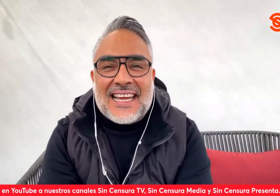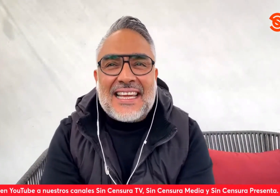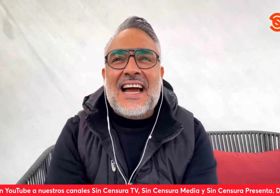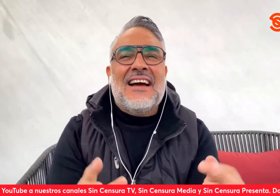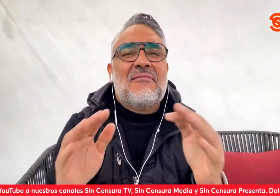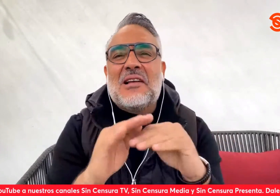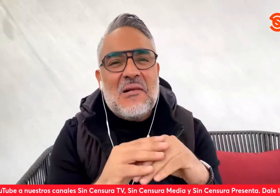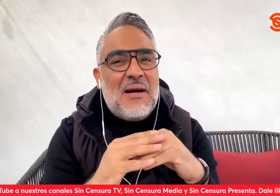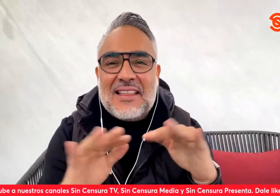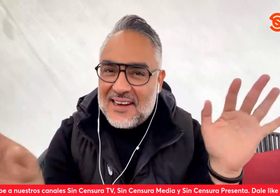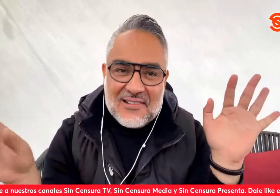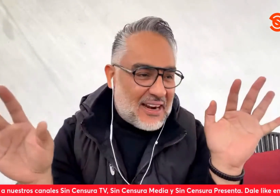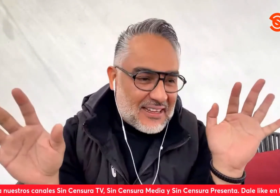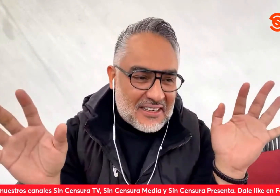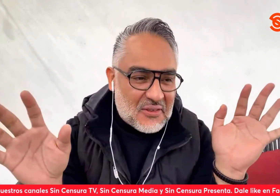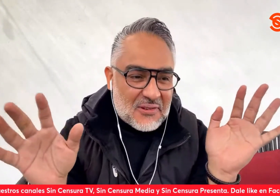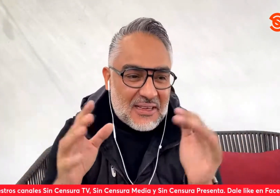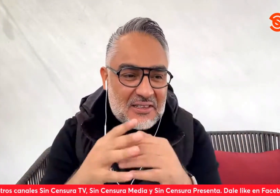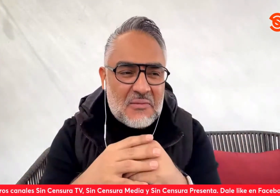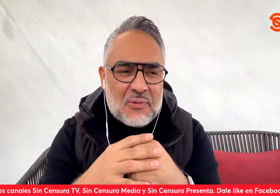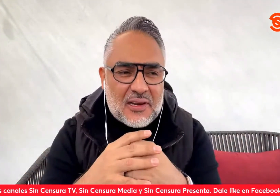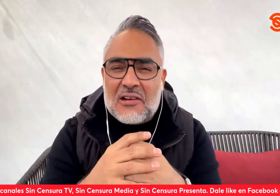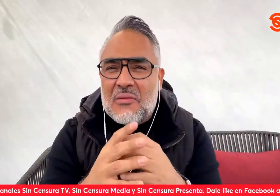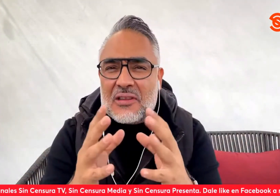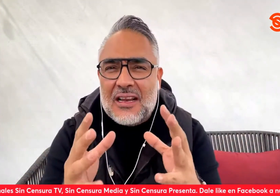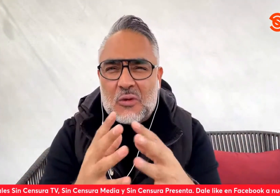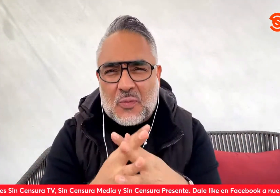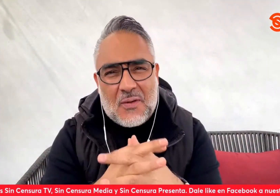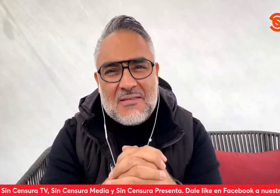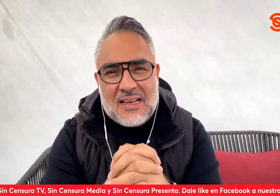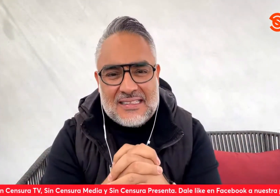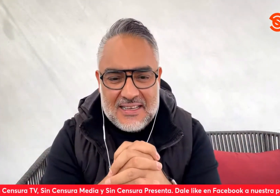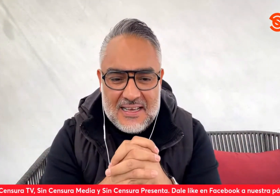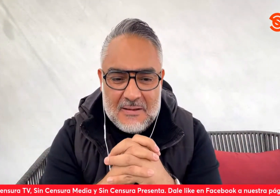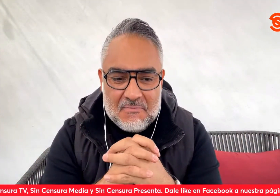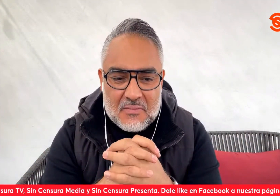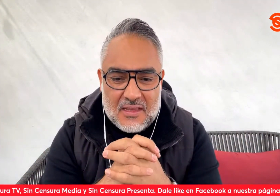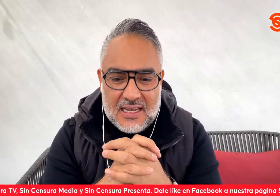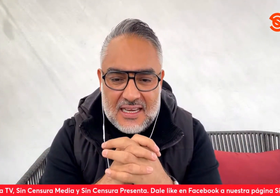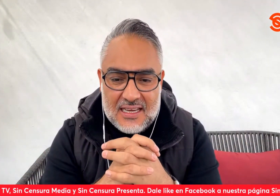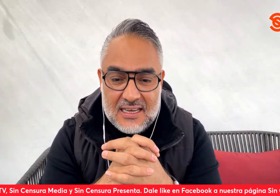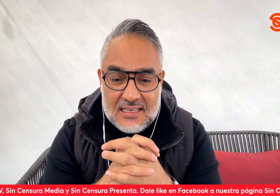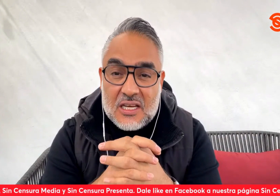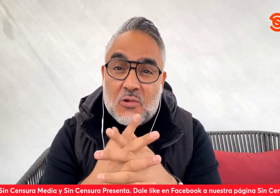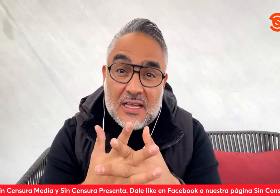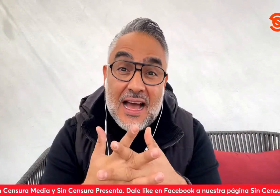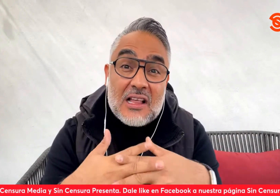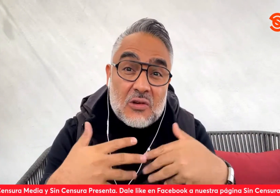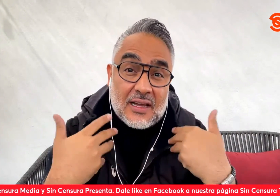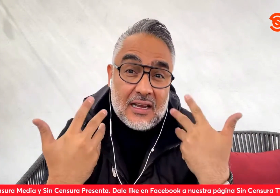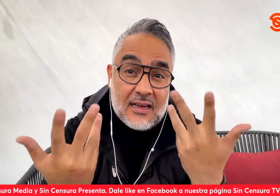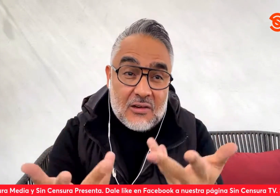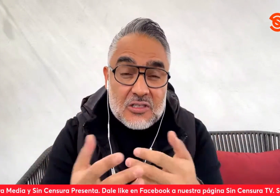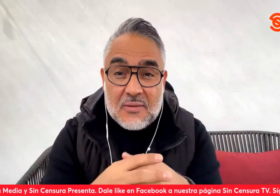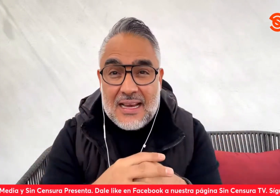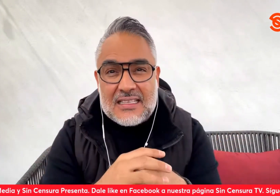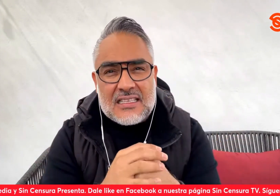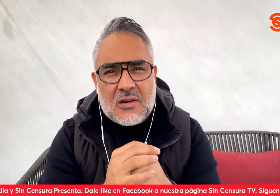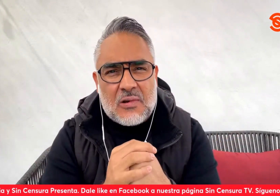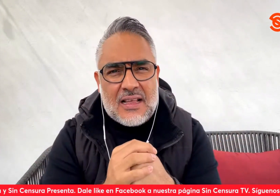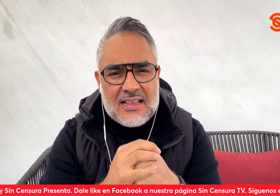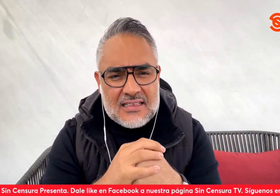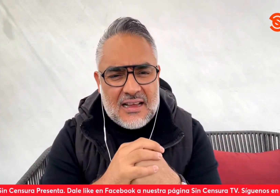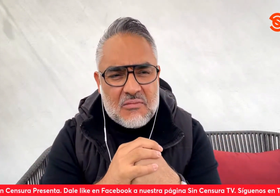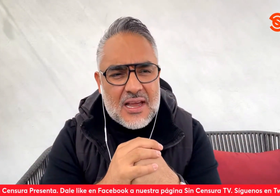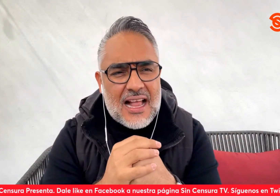Que dice que ya valió madre la cuarta transformación porque como tenemos problemas de seguridad o que los niveles